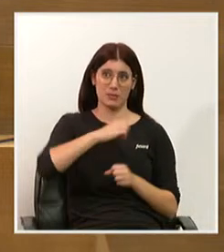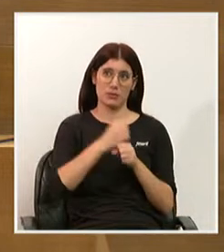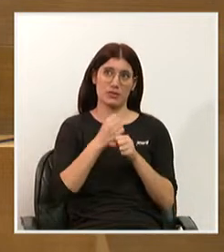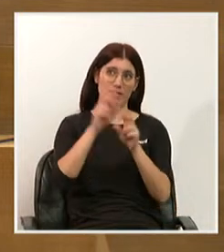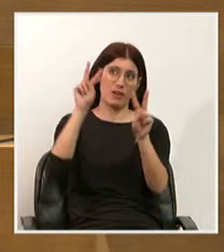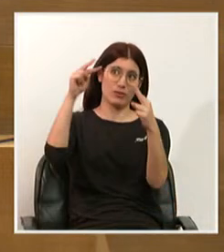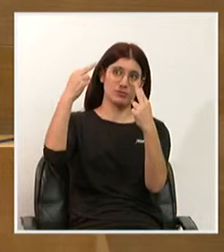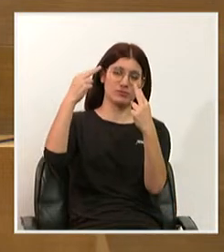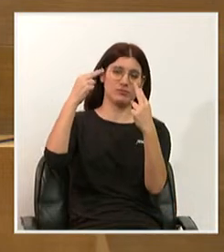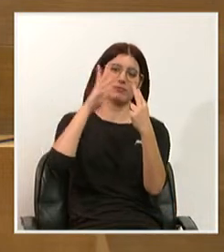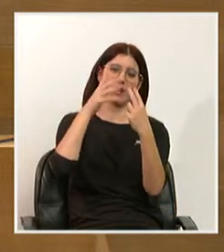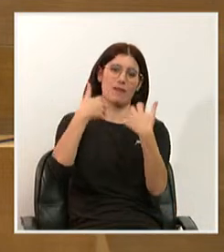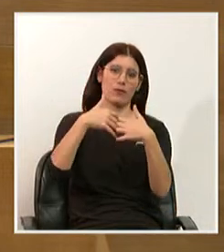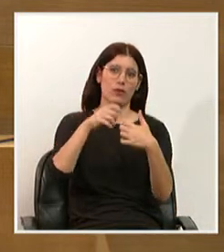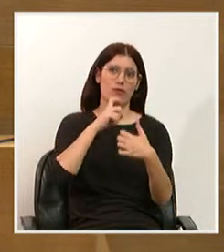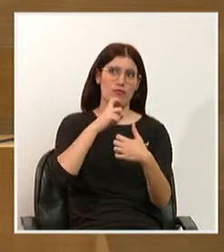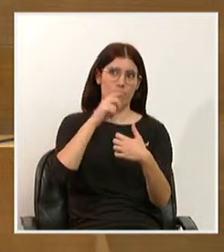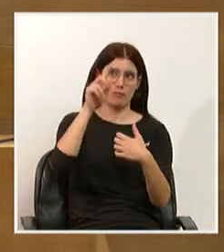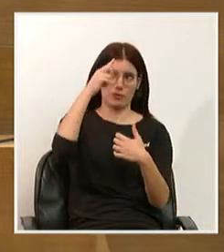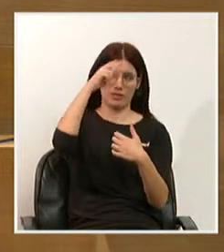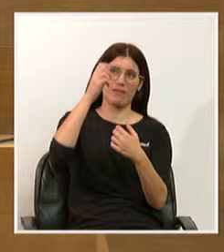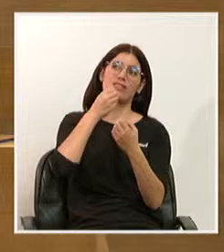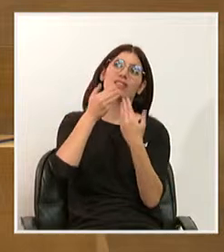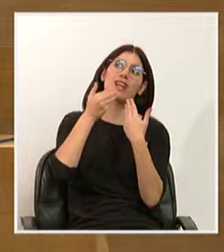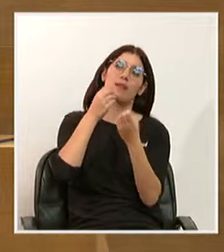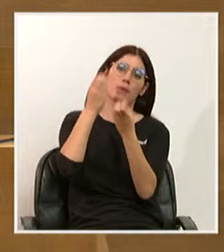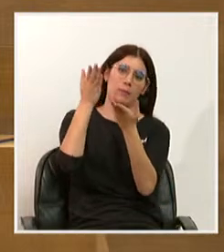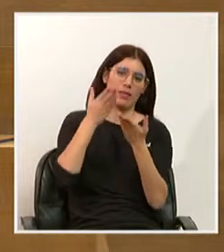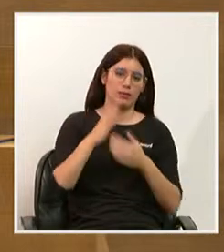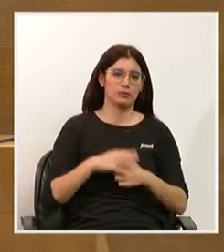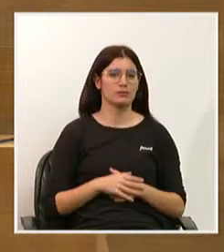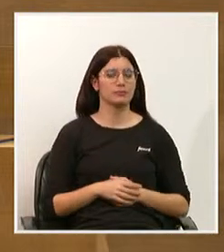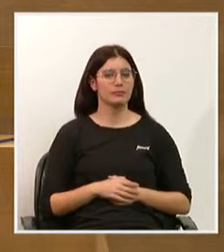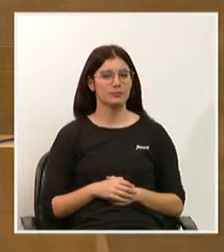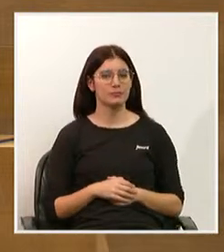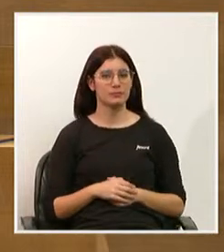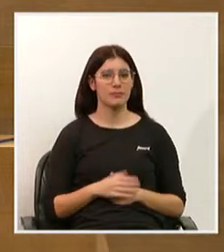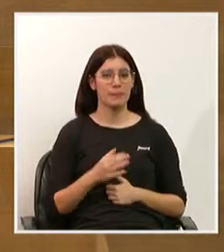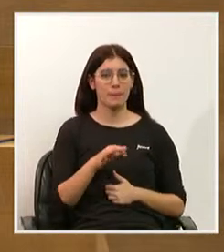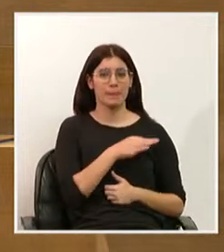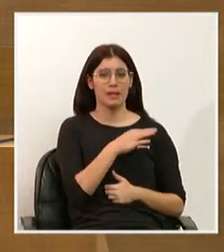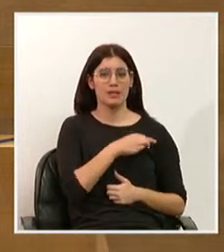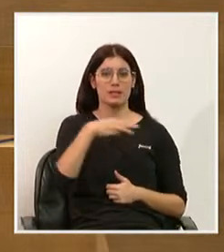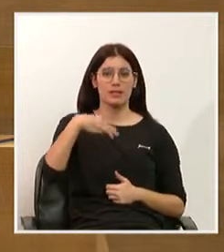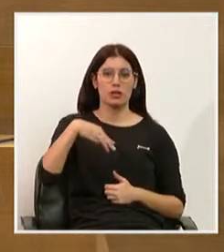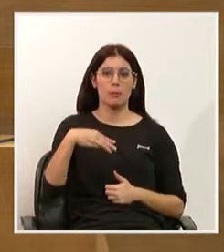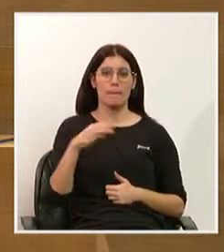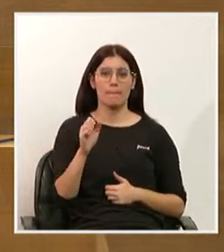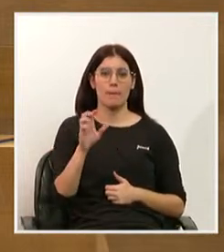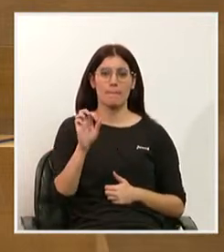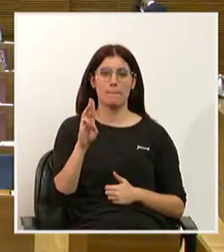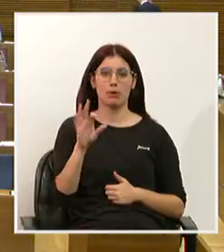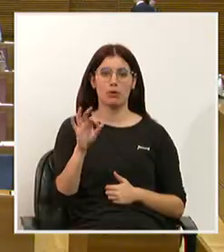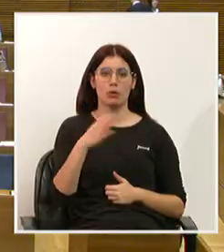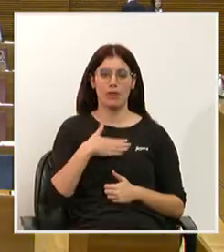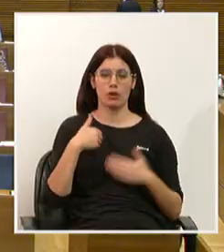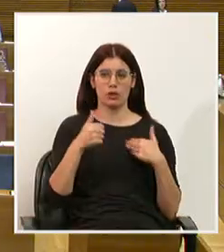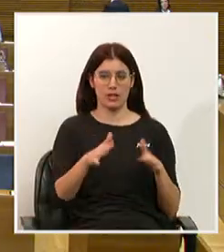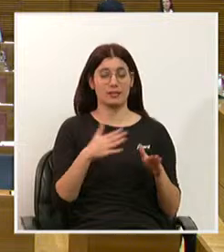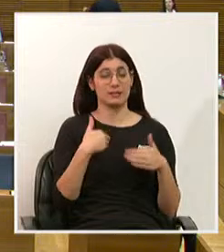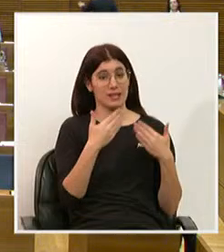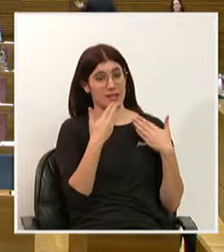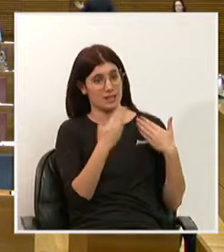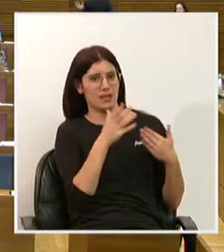funciona esto Gracias y bienvenidos se mono Cuando usted quiera Gracias President tamb